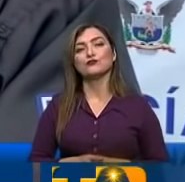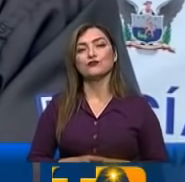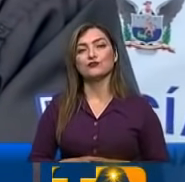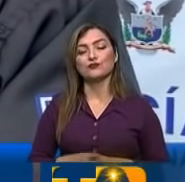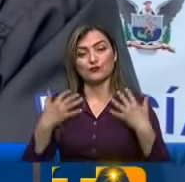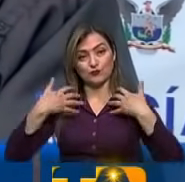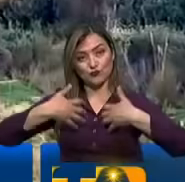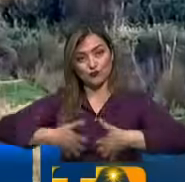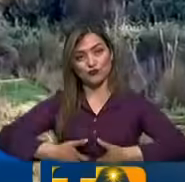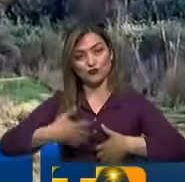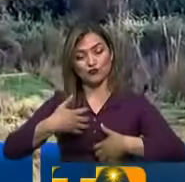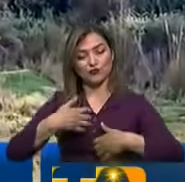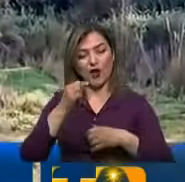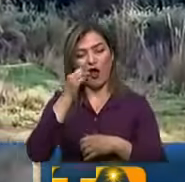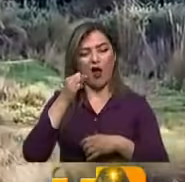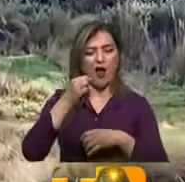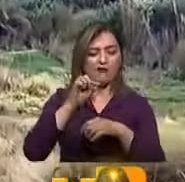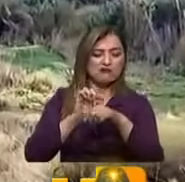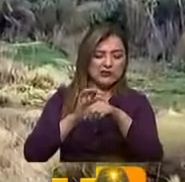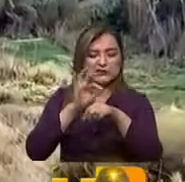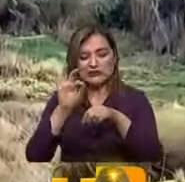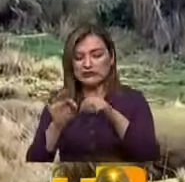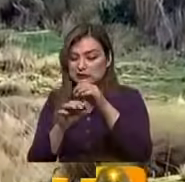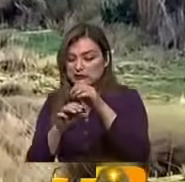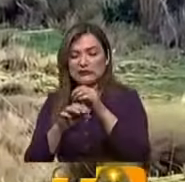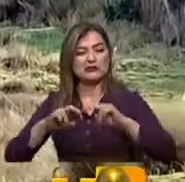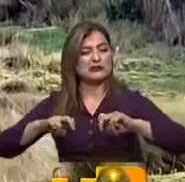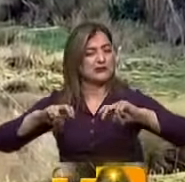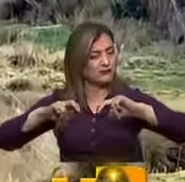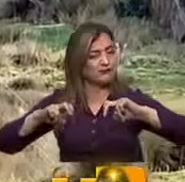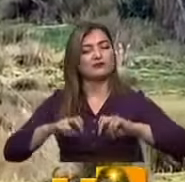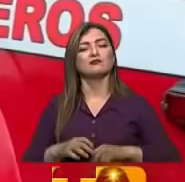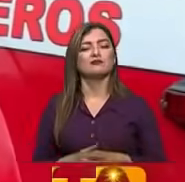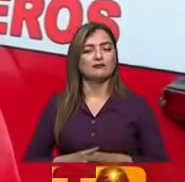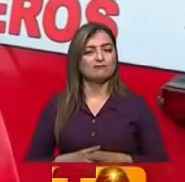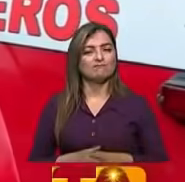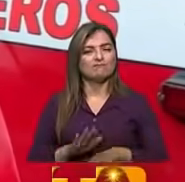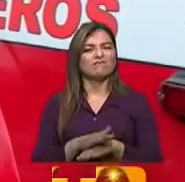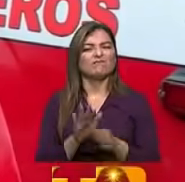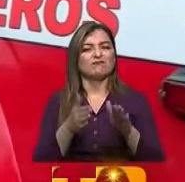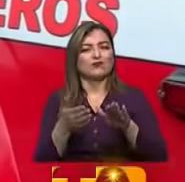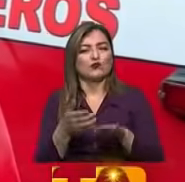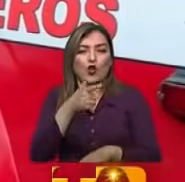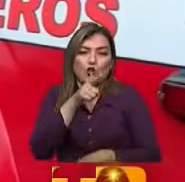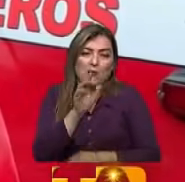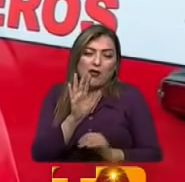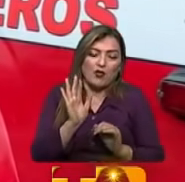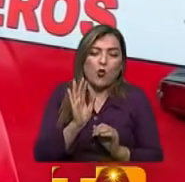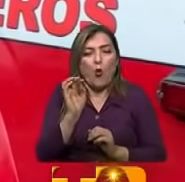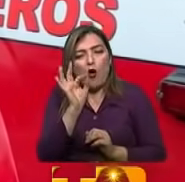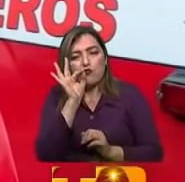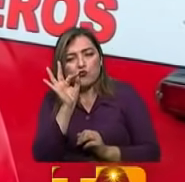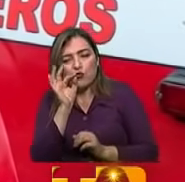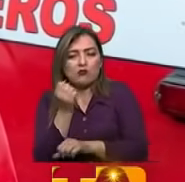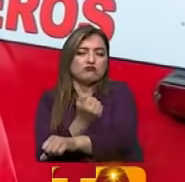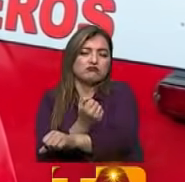de los cuerpos se recogió muestras para poder realizar peritajes que nos permitan determinar si estuvieron también bajo la